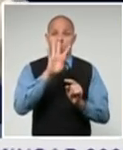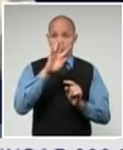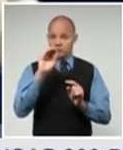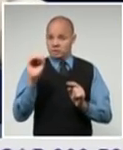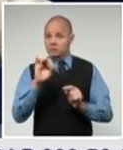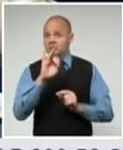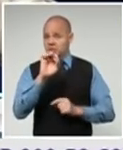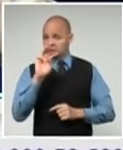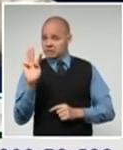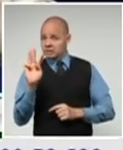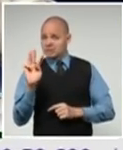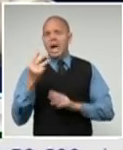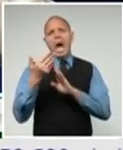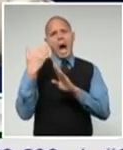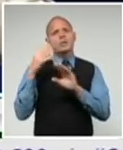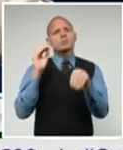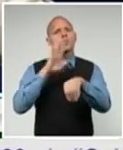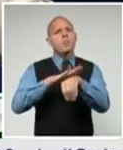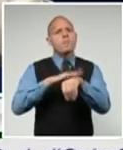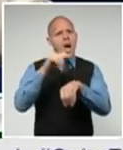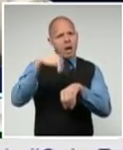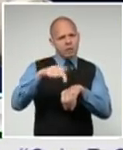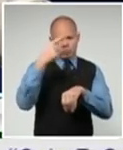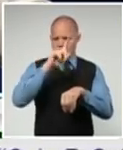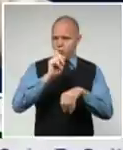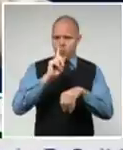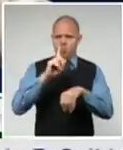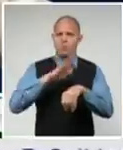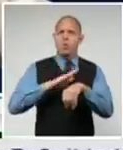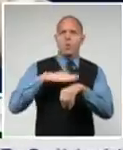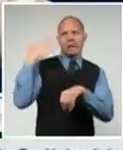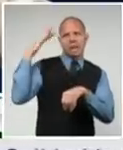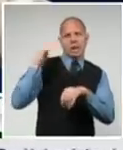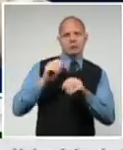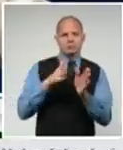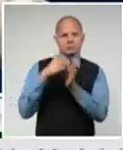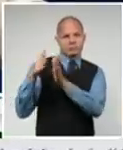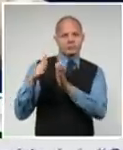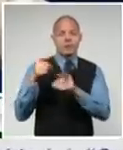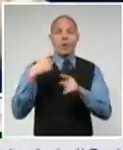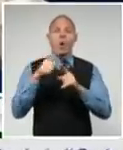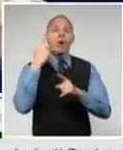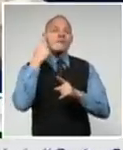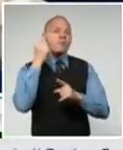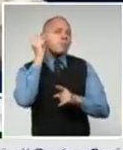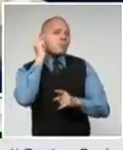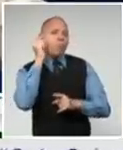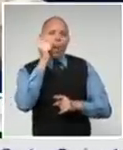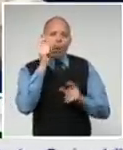masculinos, 24 femeninos, en el acumulado del sexo masculino,